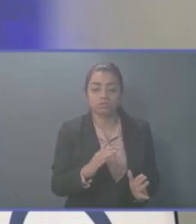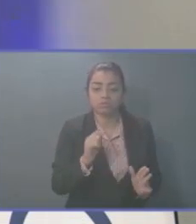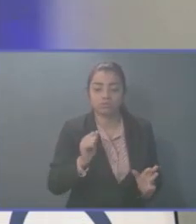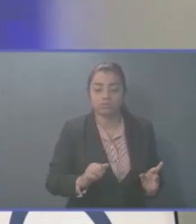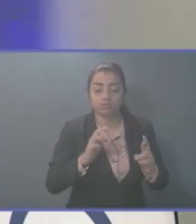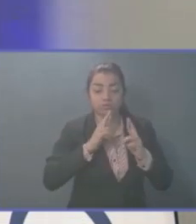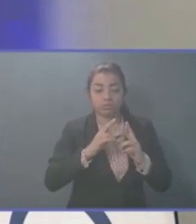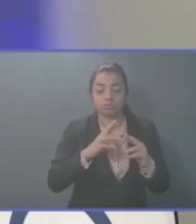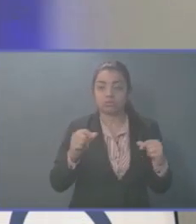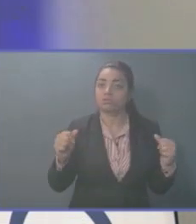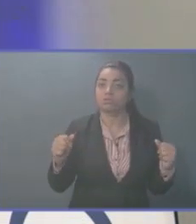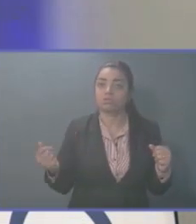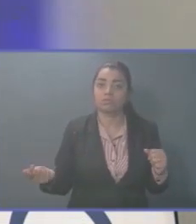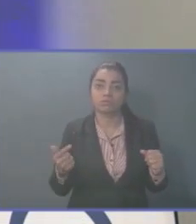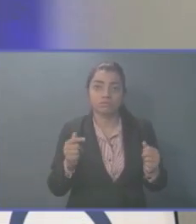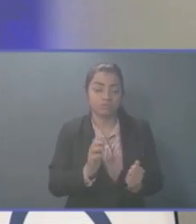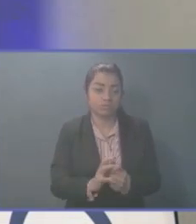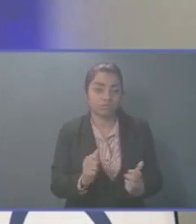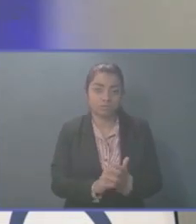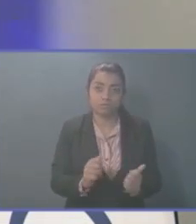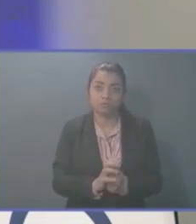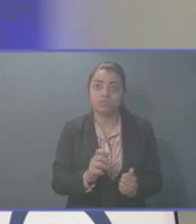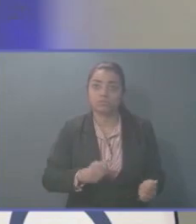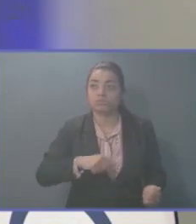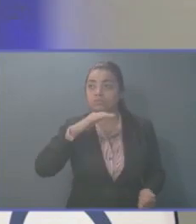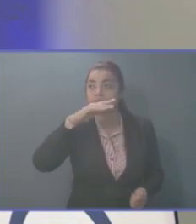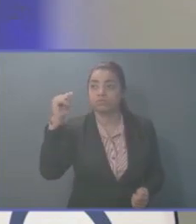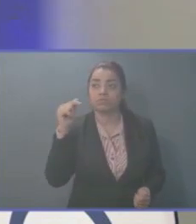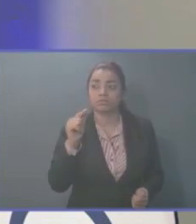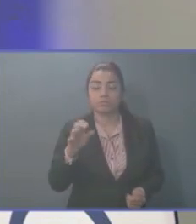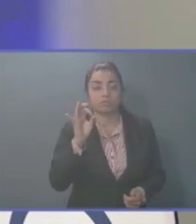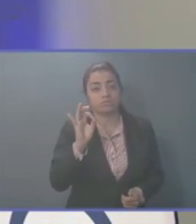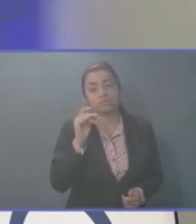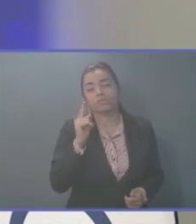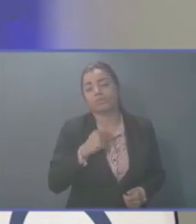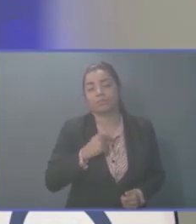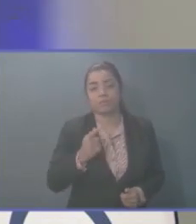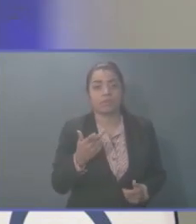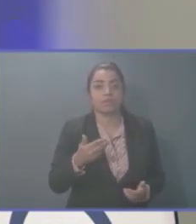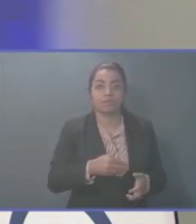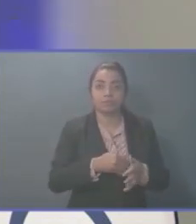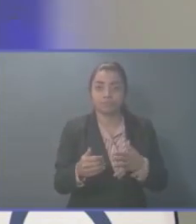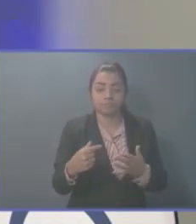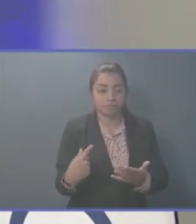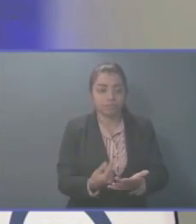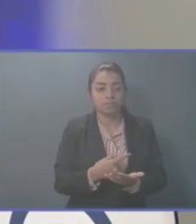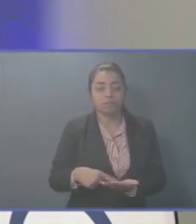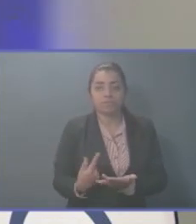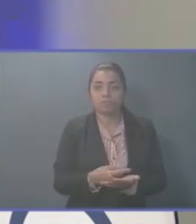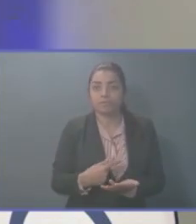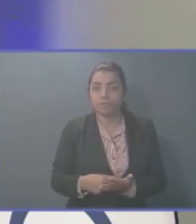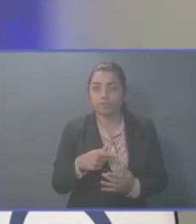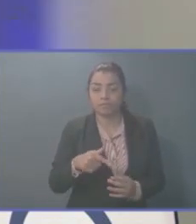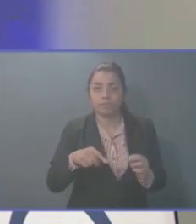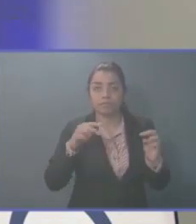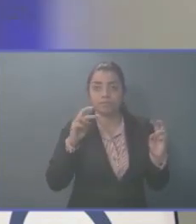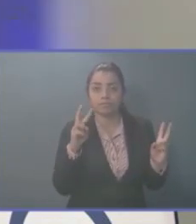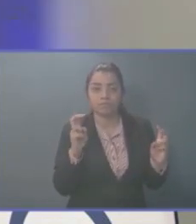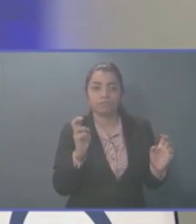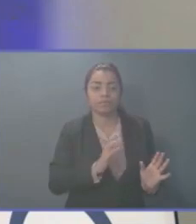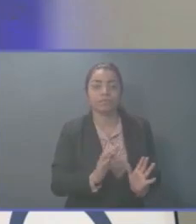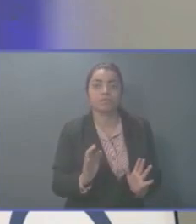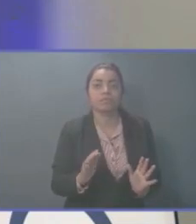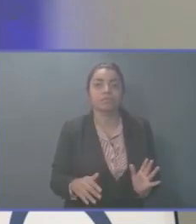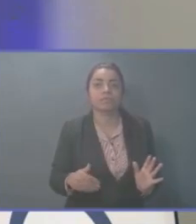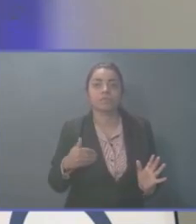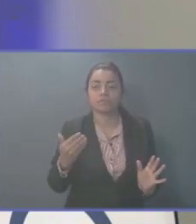digamos, a solventar los problemas de nuestro país. En este caso particular, al inicio de la discusión del tema, digamos que